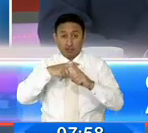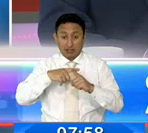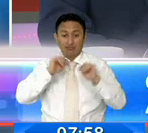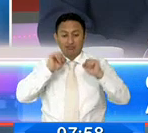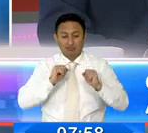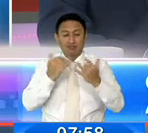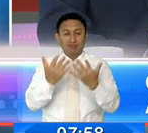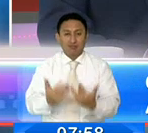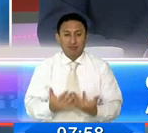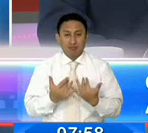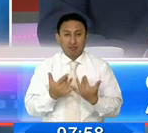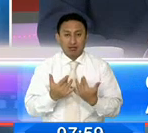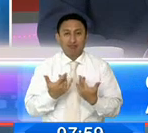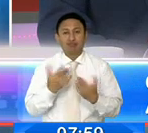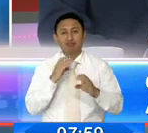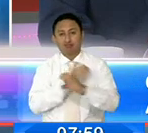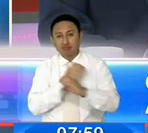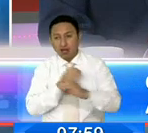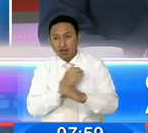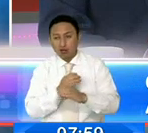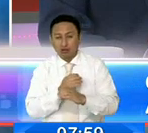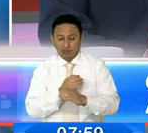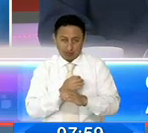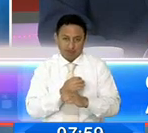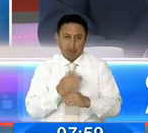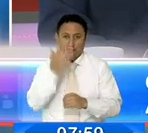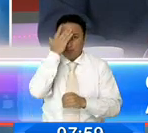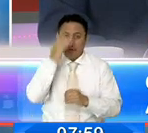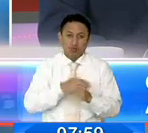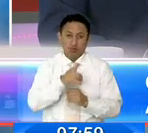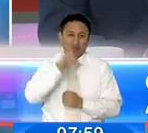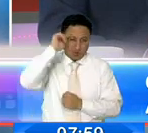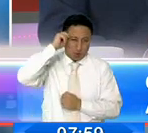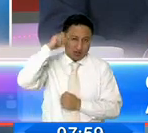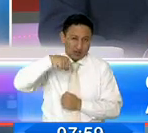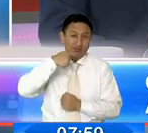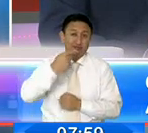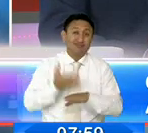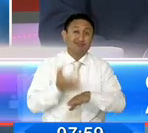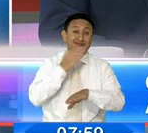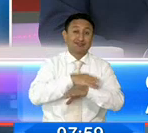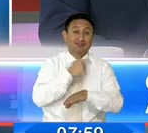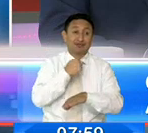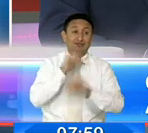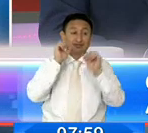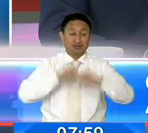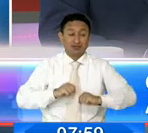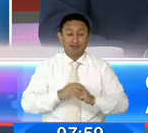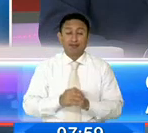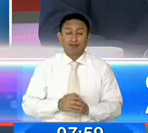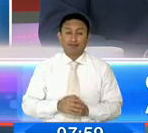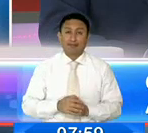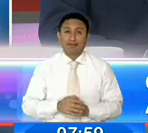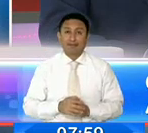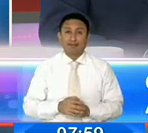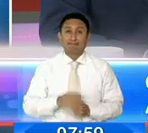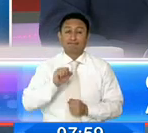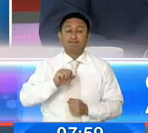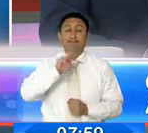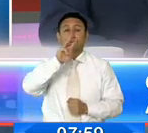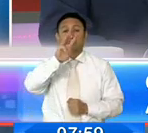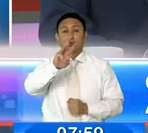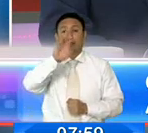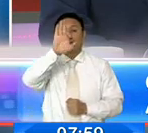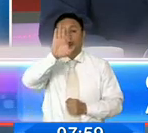para hacer las mediciones, porque usted recordará que yo le decía, tenemos que hacer referencia al WTI, a este